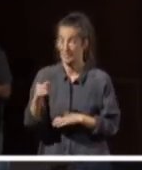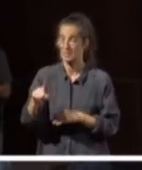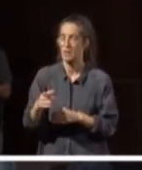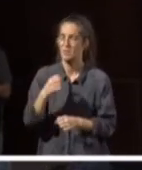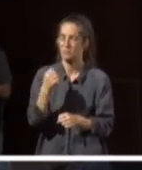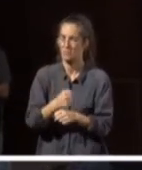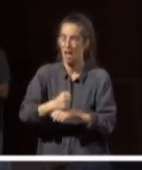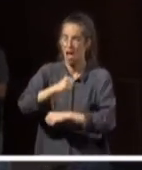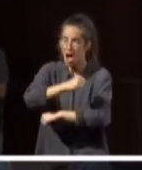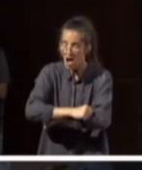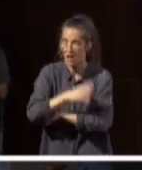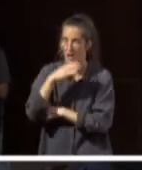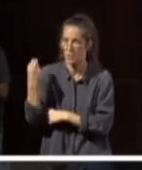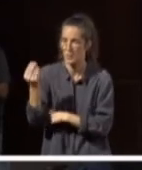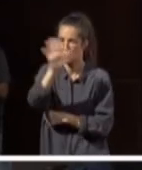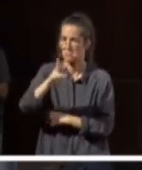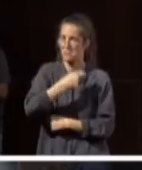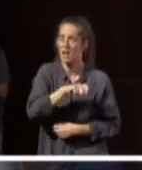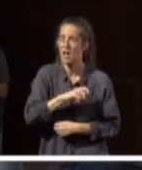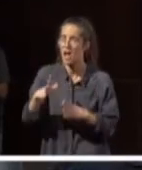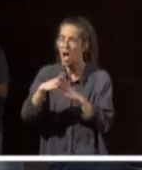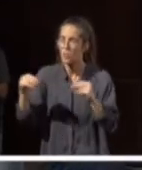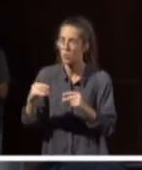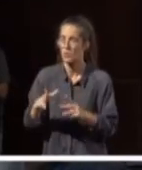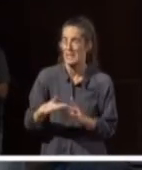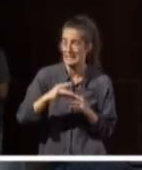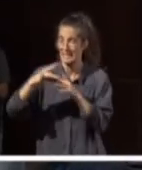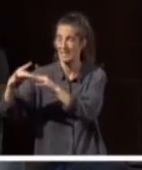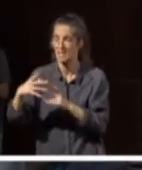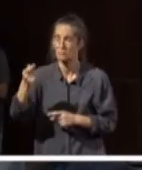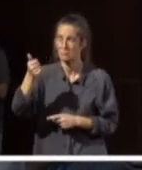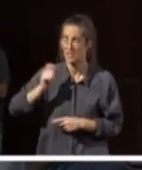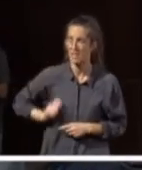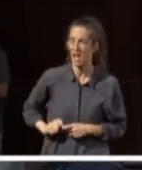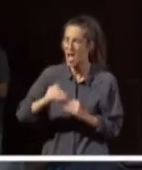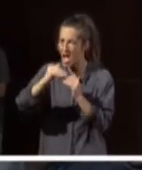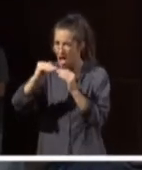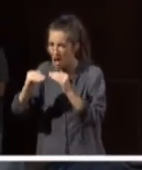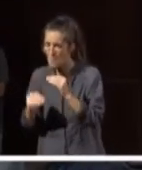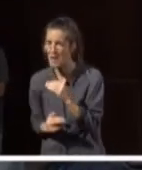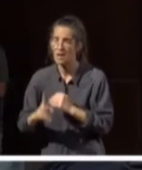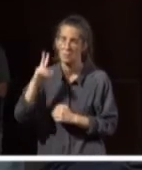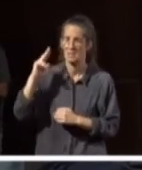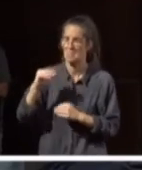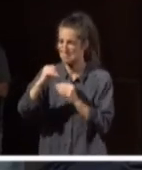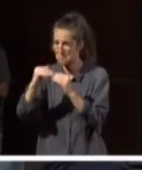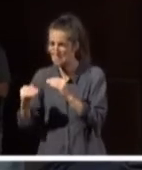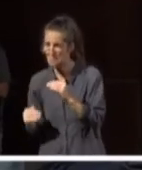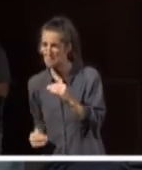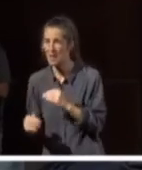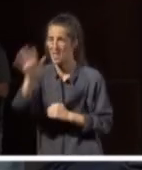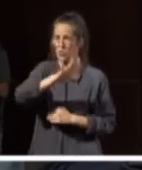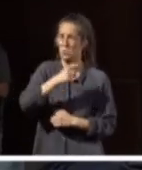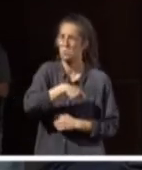país andalucía lidera los salarios más bajos y las pensiones más bajas de